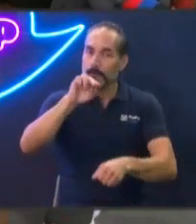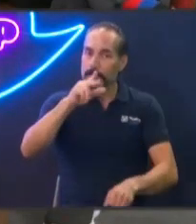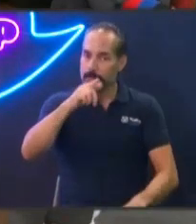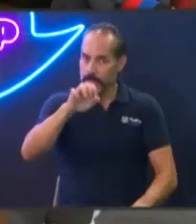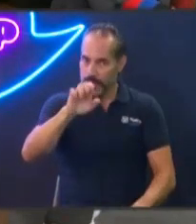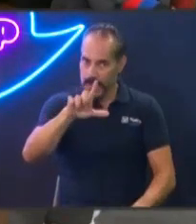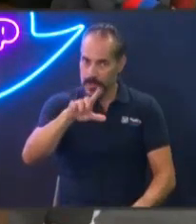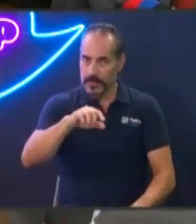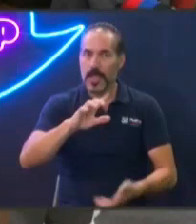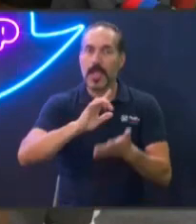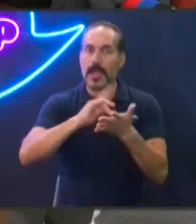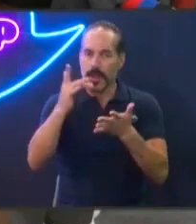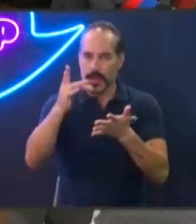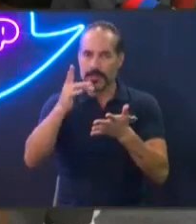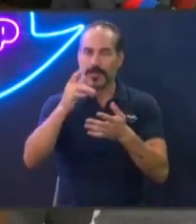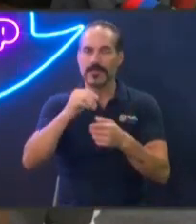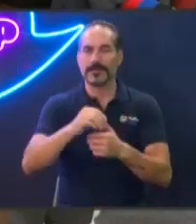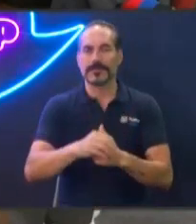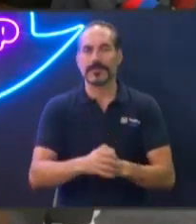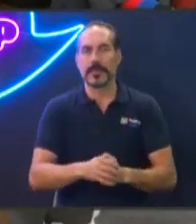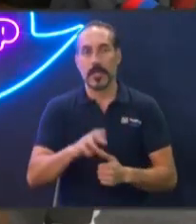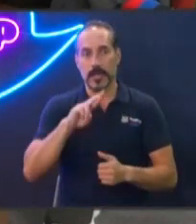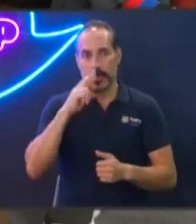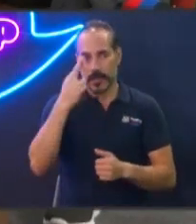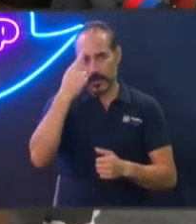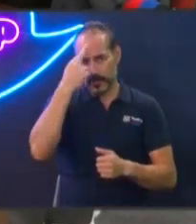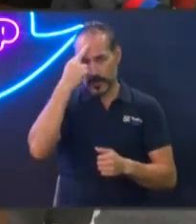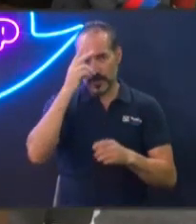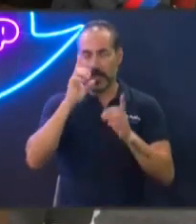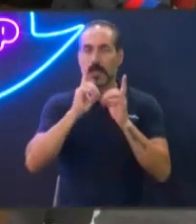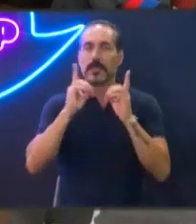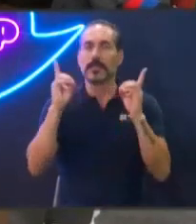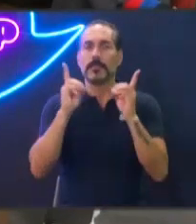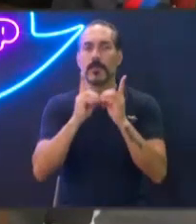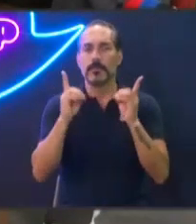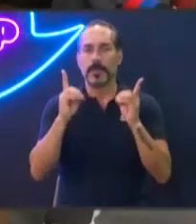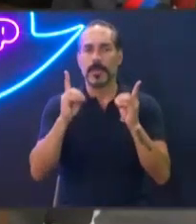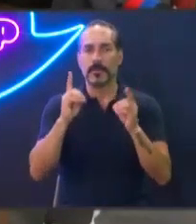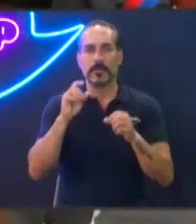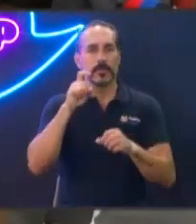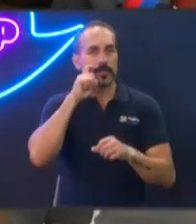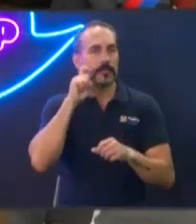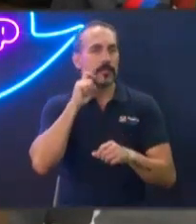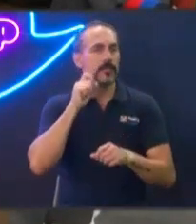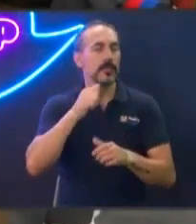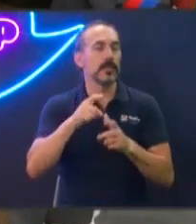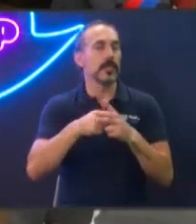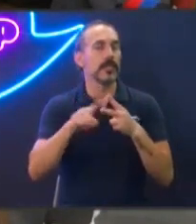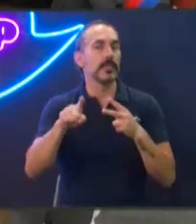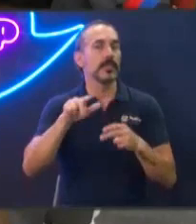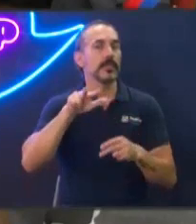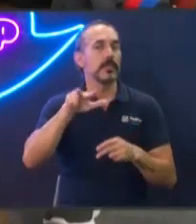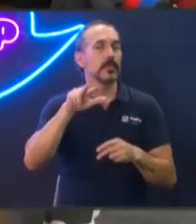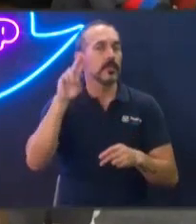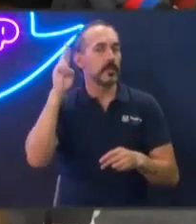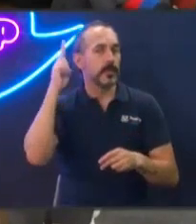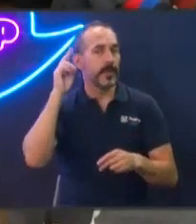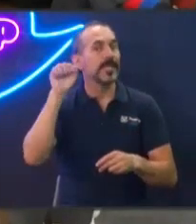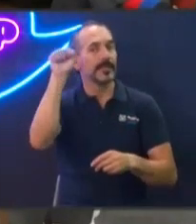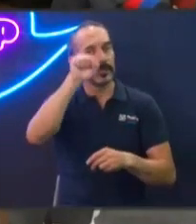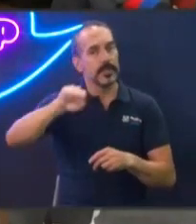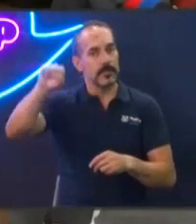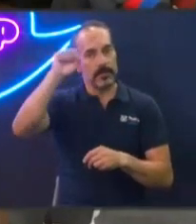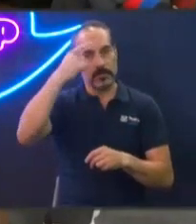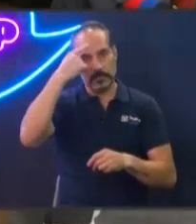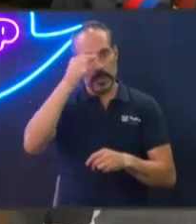Leo por el por el espacio en verdad Muchísimas gracias y Recuerden que el diplomado en sexualidad se inicia el día 18 de noviembre que es sábado para que